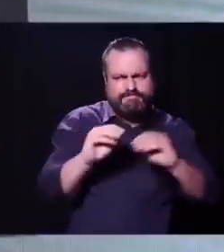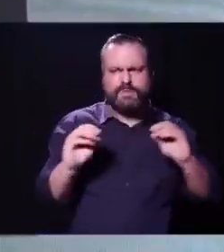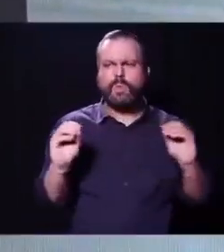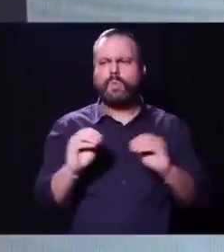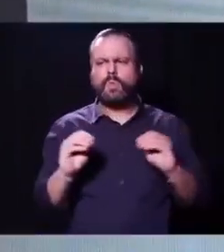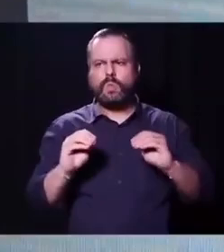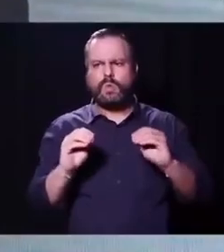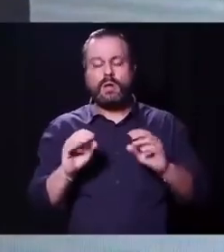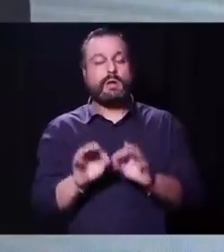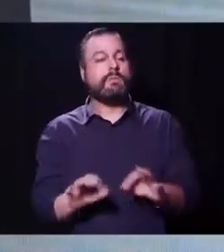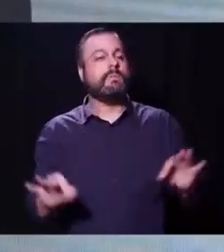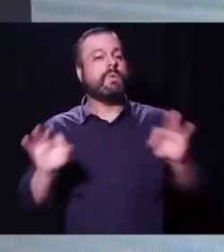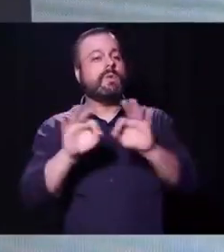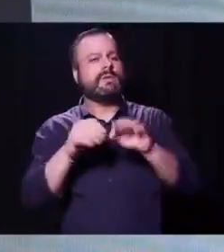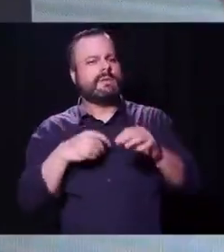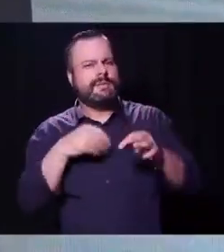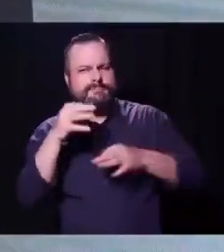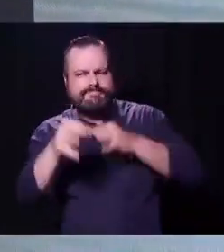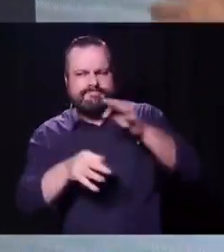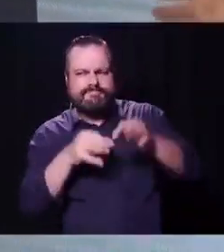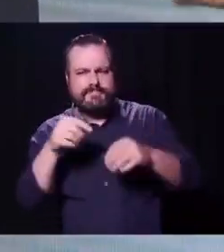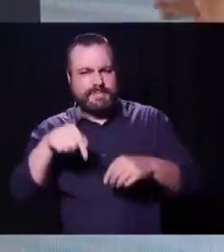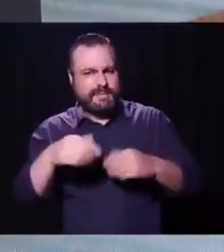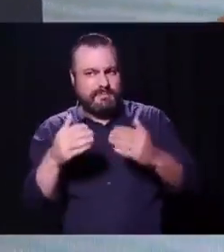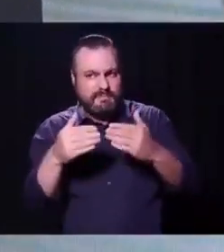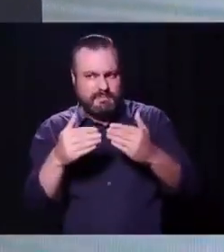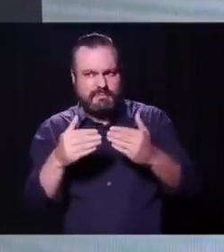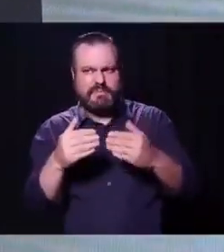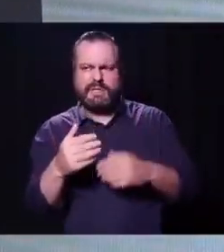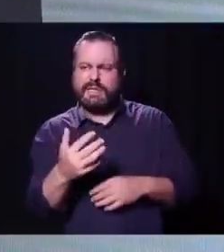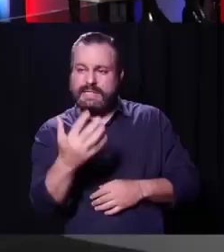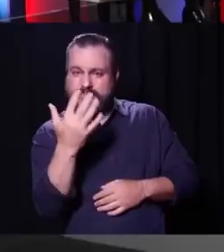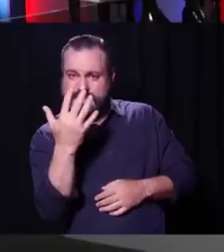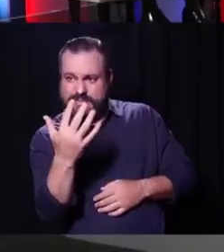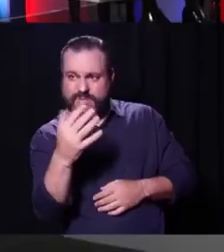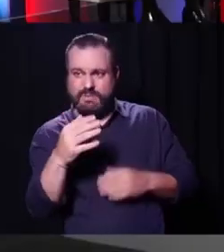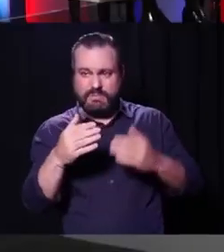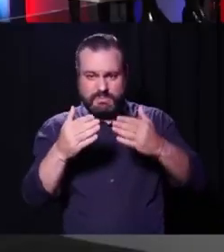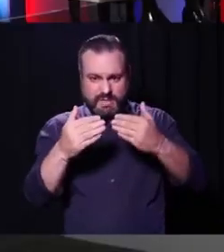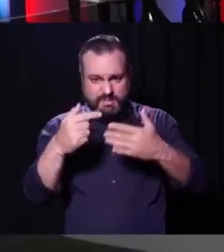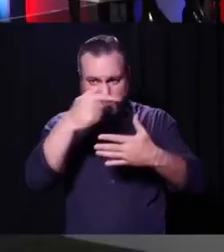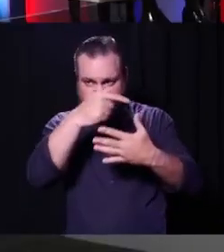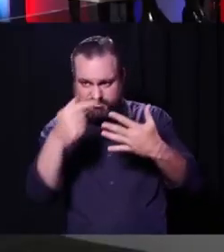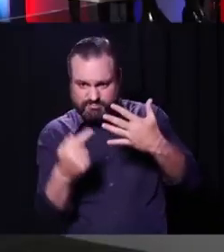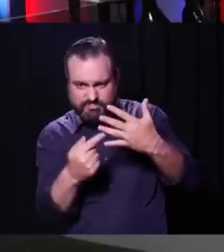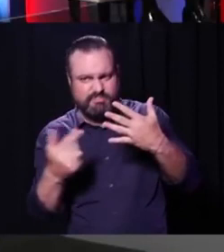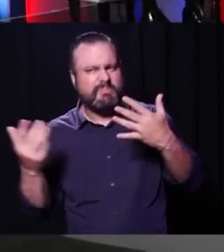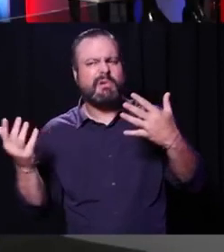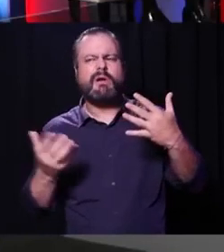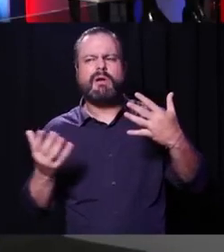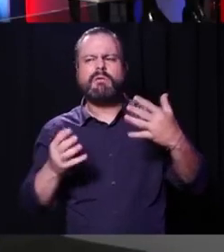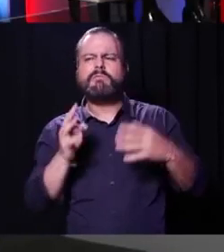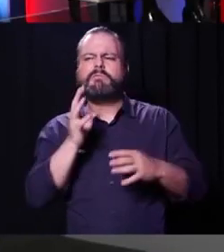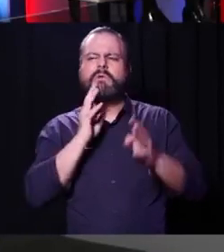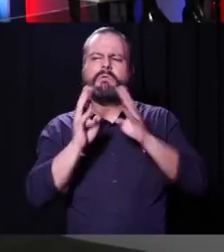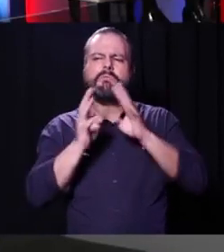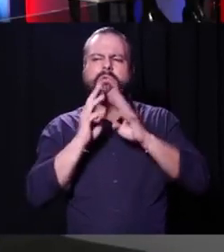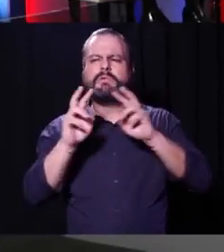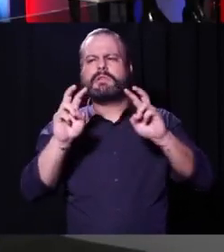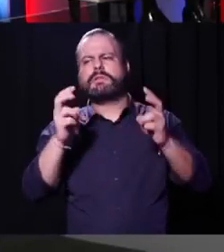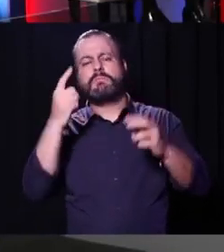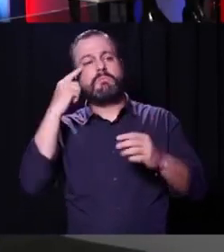explicar a Panamá, a esos cinco Panamá, y déjenme explicar qué son los cinco Panamá. Cinco Panamá, estamos hablando del moderno, que